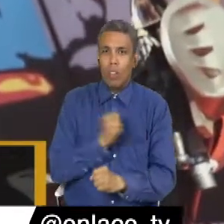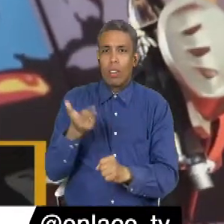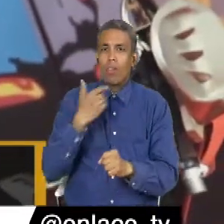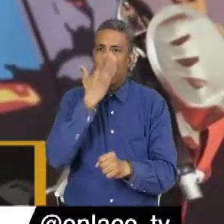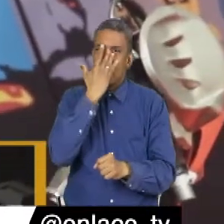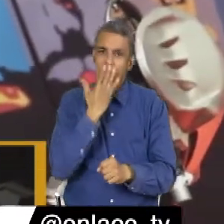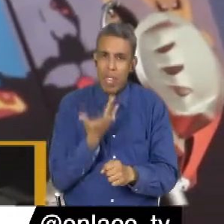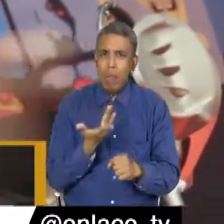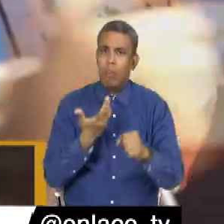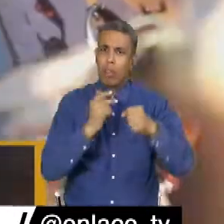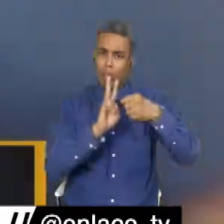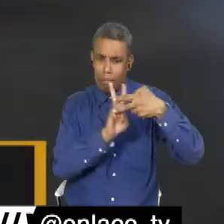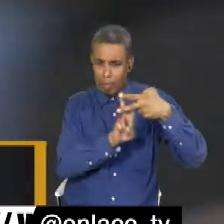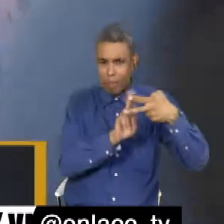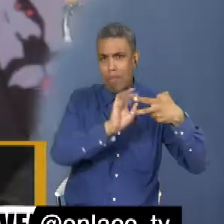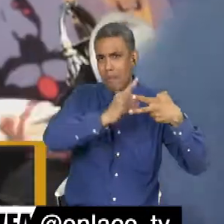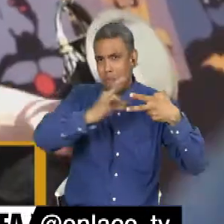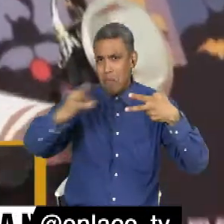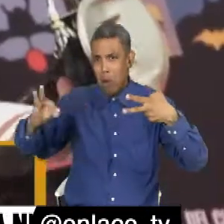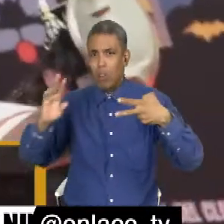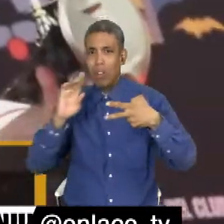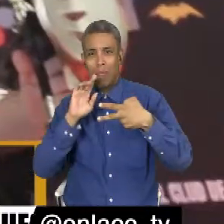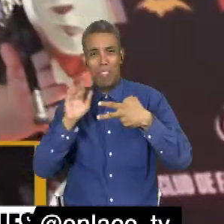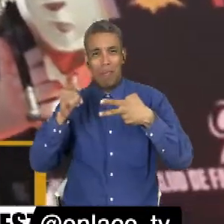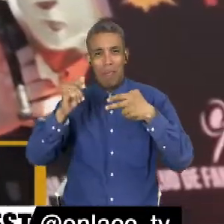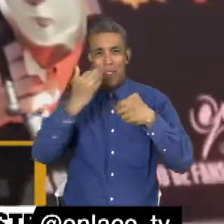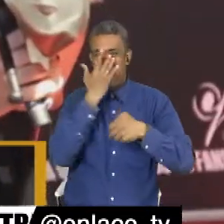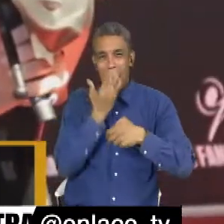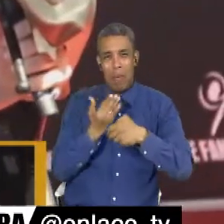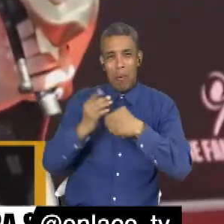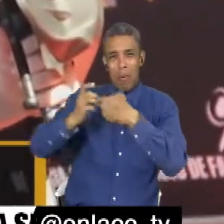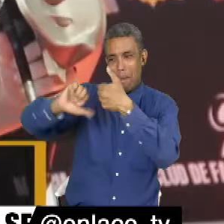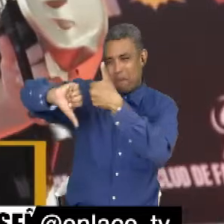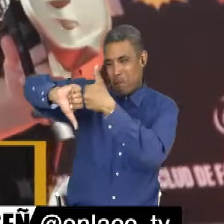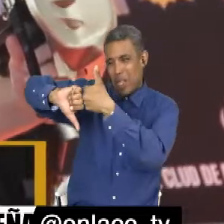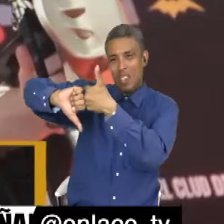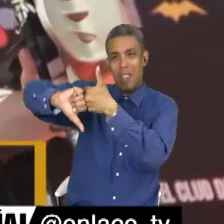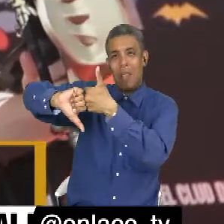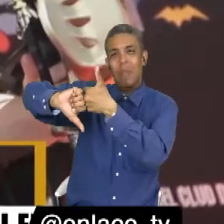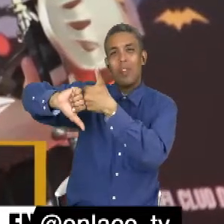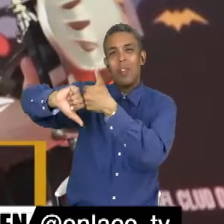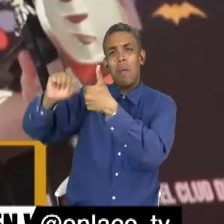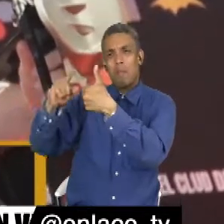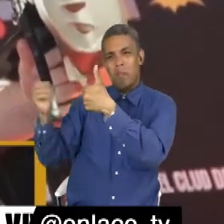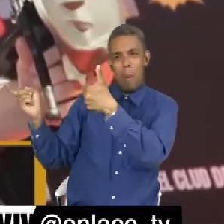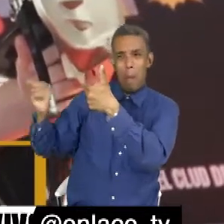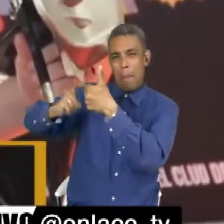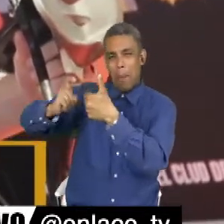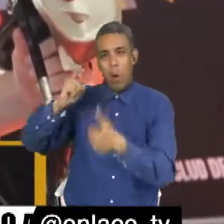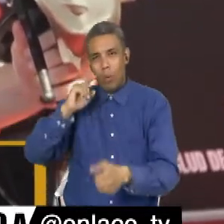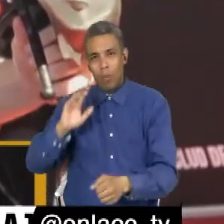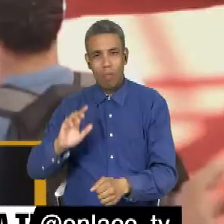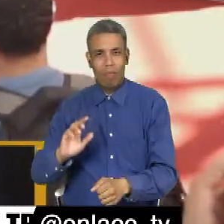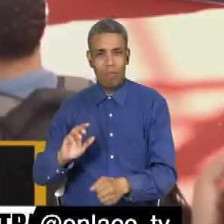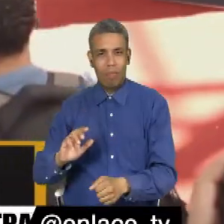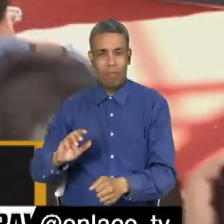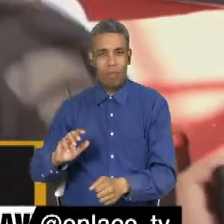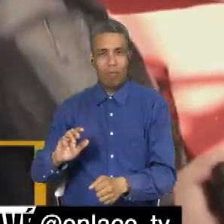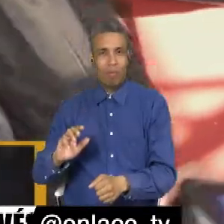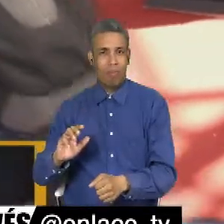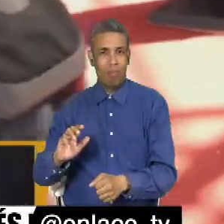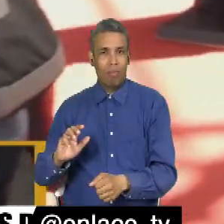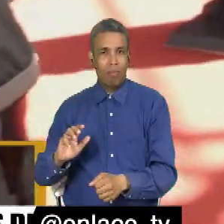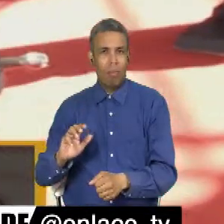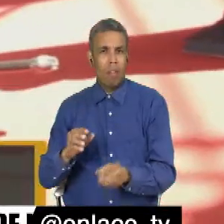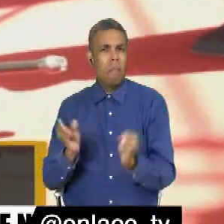que nos dan like, que nos dan movimiento para que crean en nosotros en realidad. Bueno, pero DC Comics no solo es Batman. ¿Qué otras cosas pueden mostrarnos